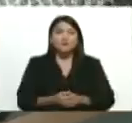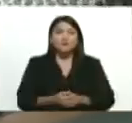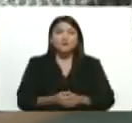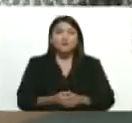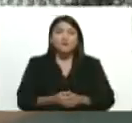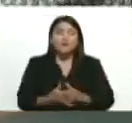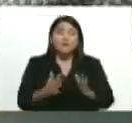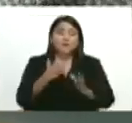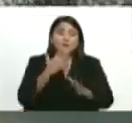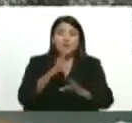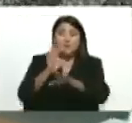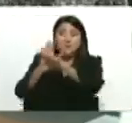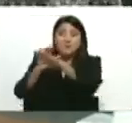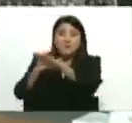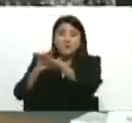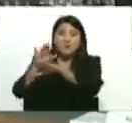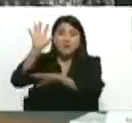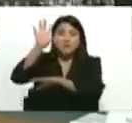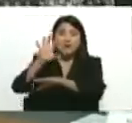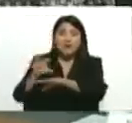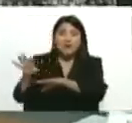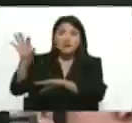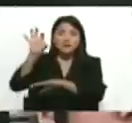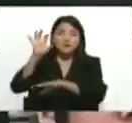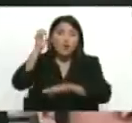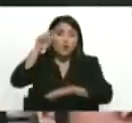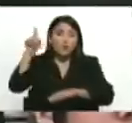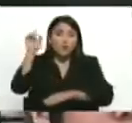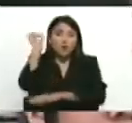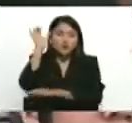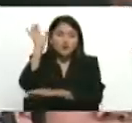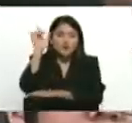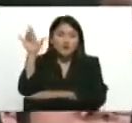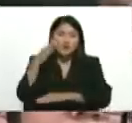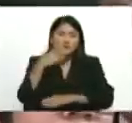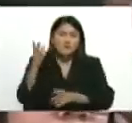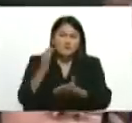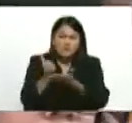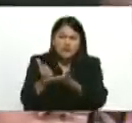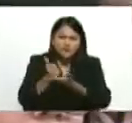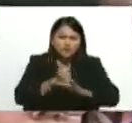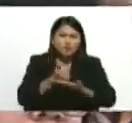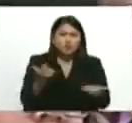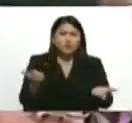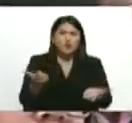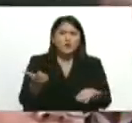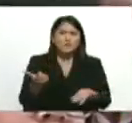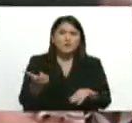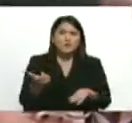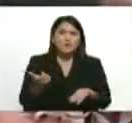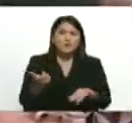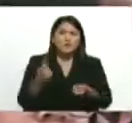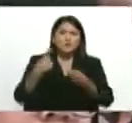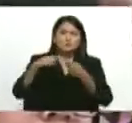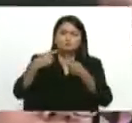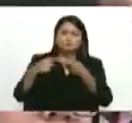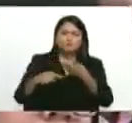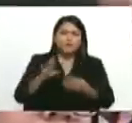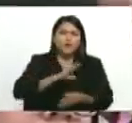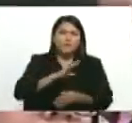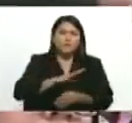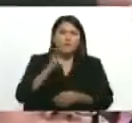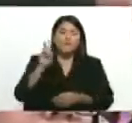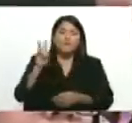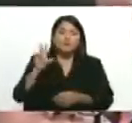a esa comunidad internacional, en especial ese Parlamento Europeo, que abogue para que nos devuelvan los recursos que pertenecen al pueblo